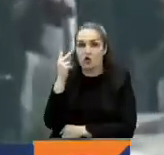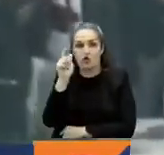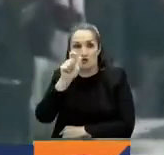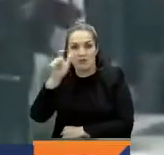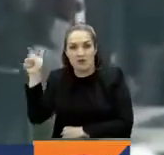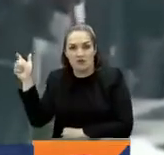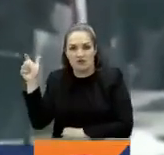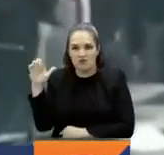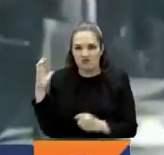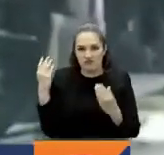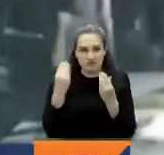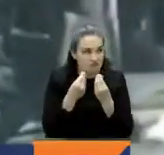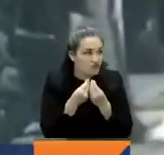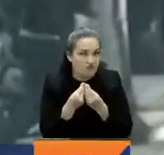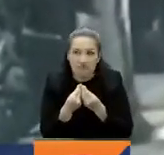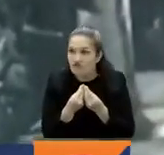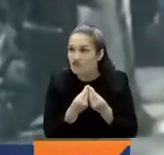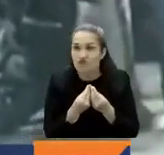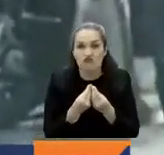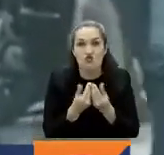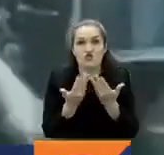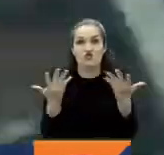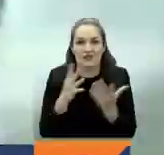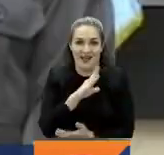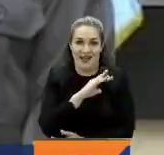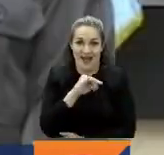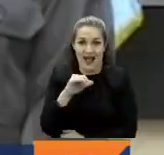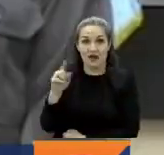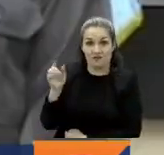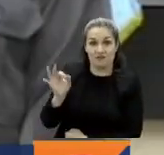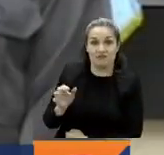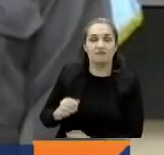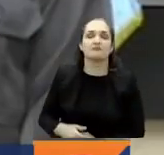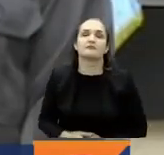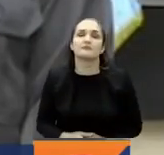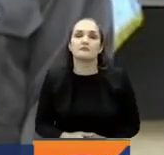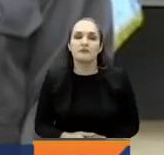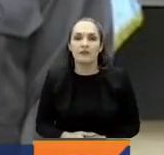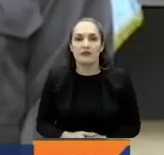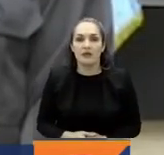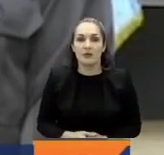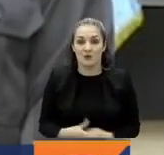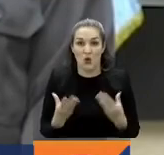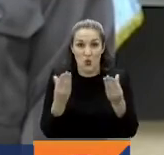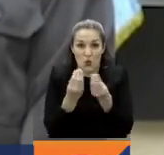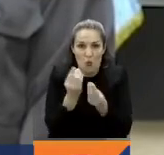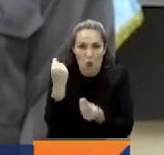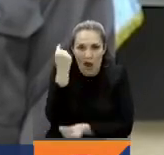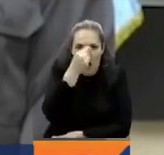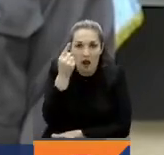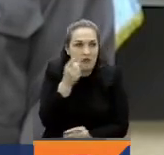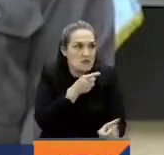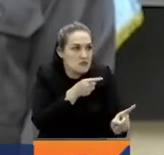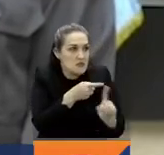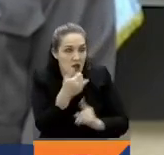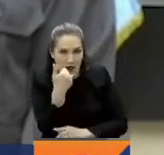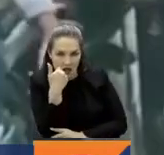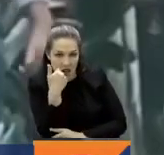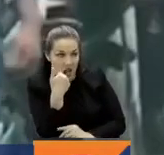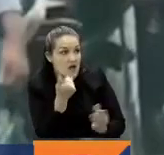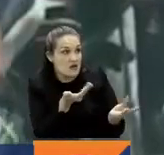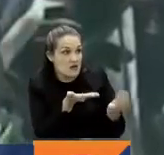delincuencial Tercera Generación en Terrón Colorado, en Cali. Se dedicaba no solamente a la extorsión, al concierto para